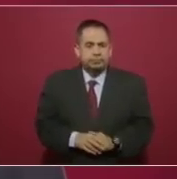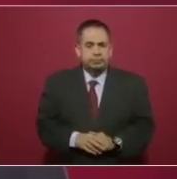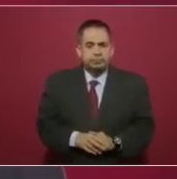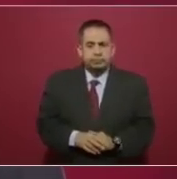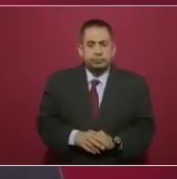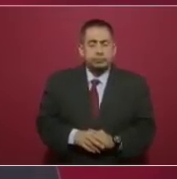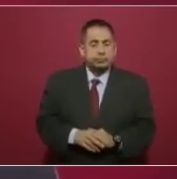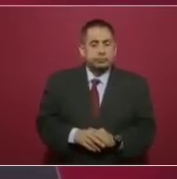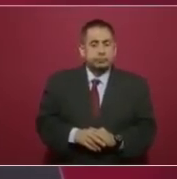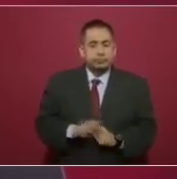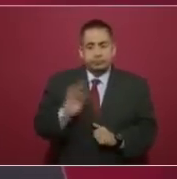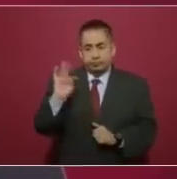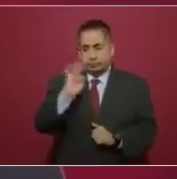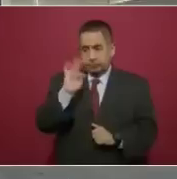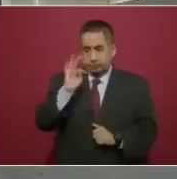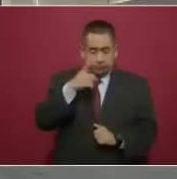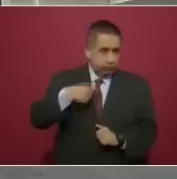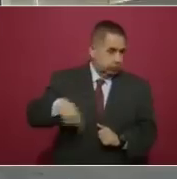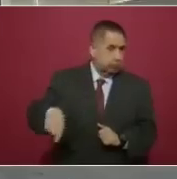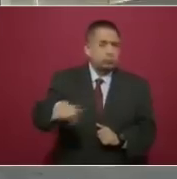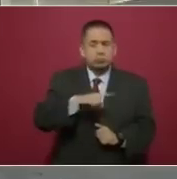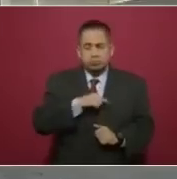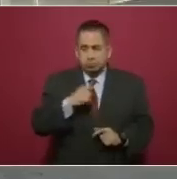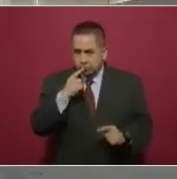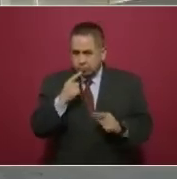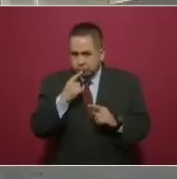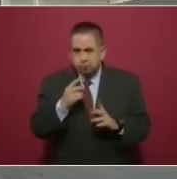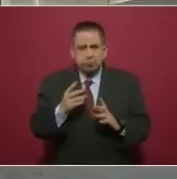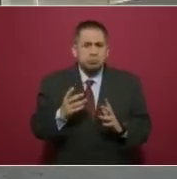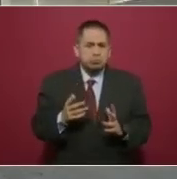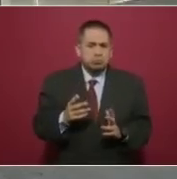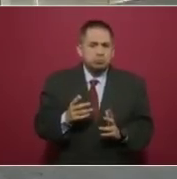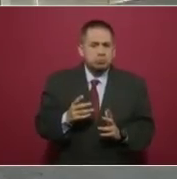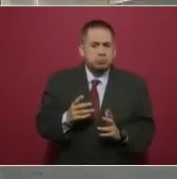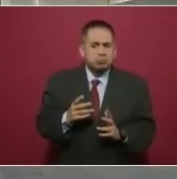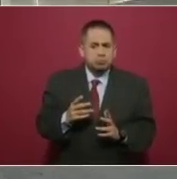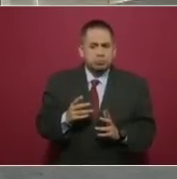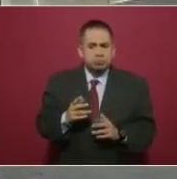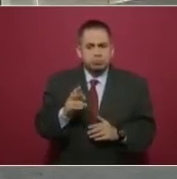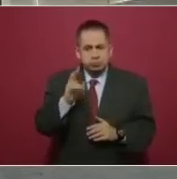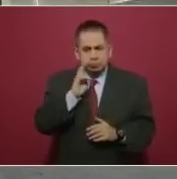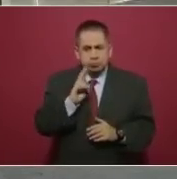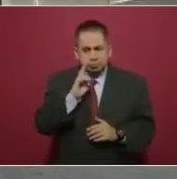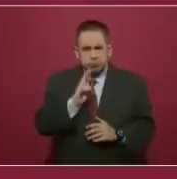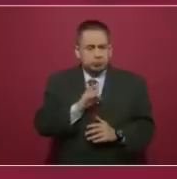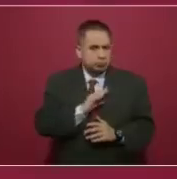Si así logramos que haya